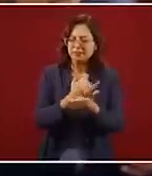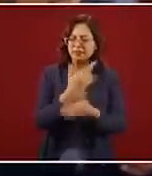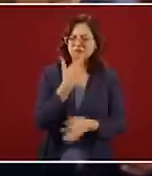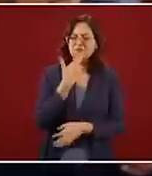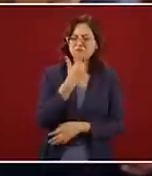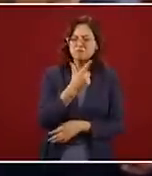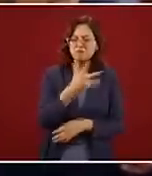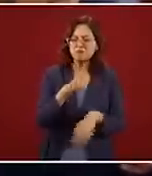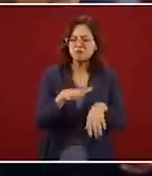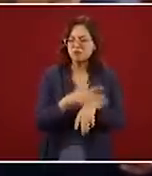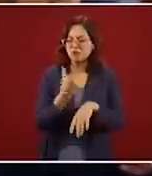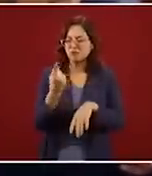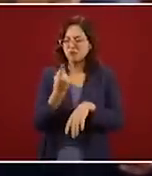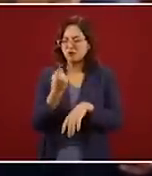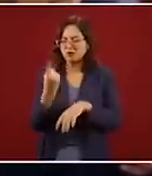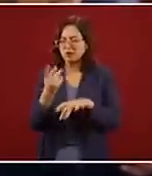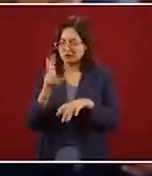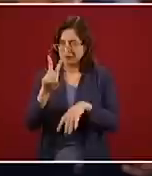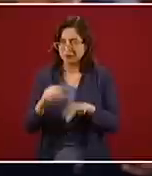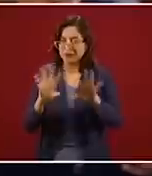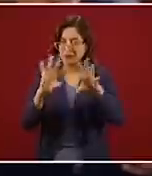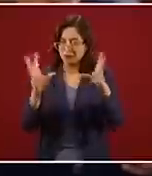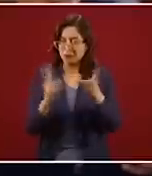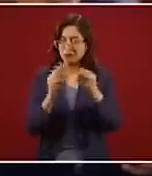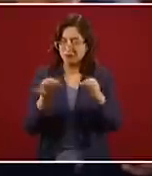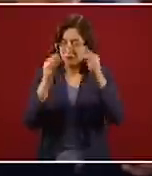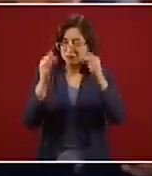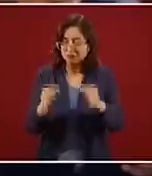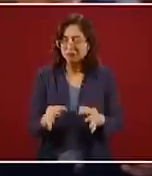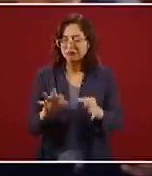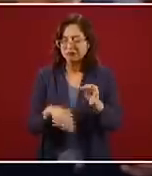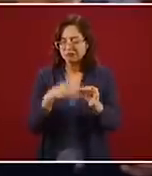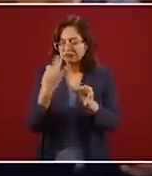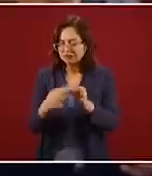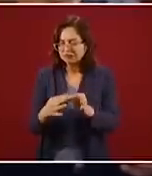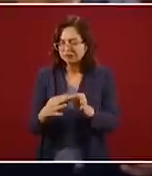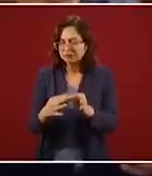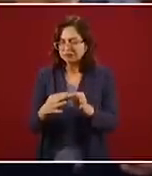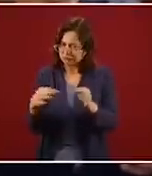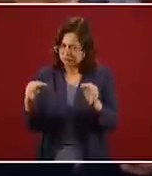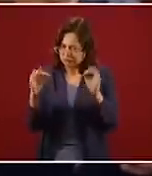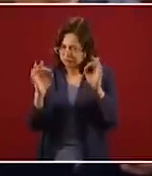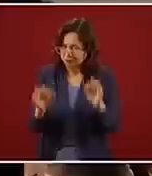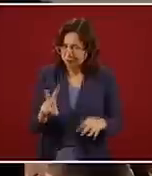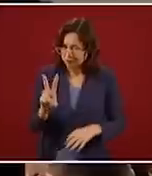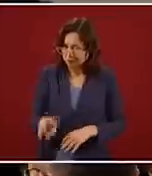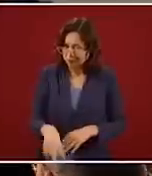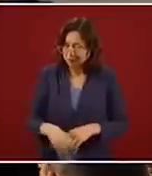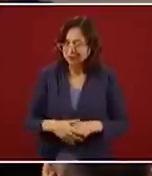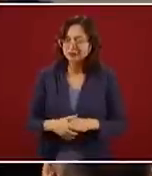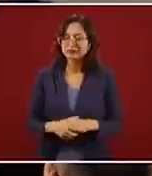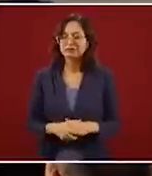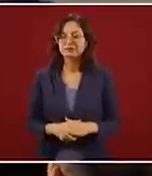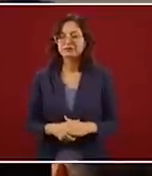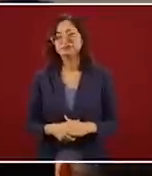de manera global, integral, efectiva, eficiente y eficaz. Gracias. Gracias. Su comentario